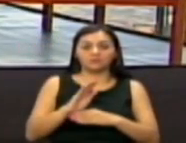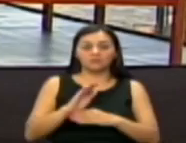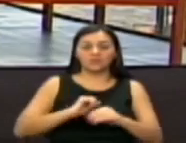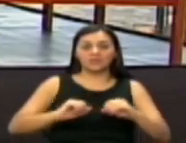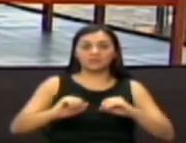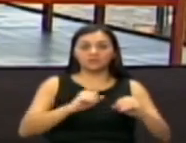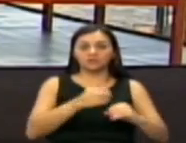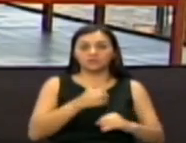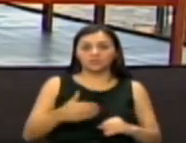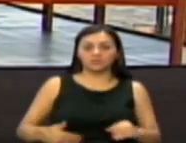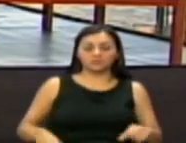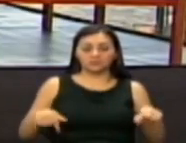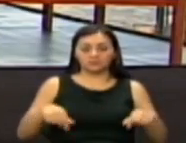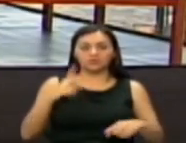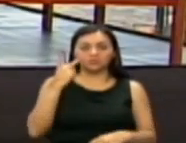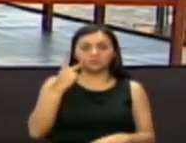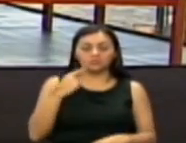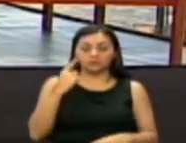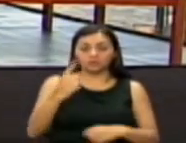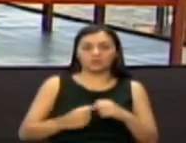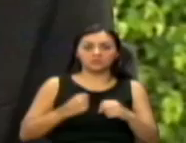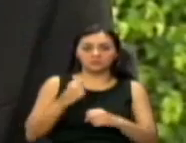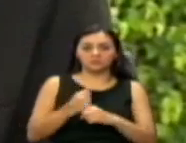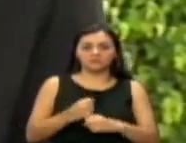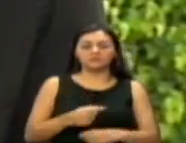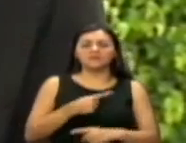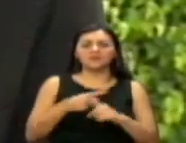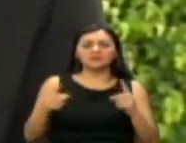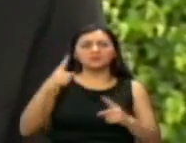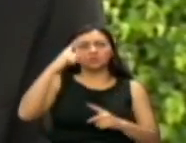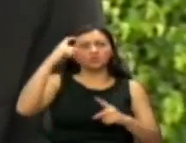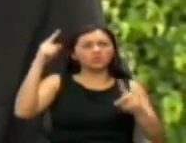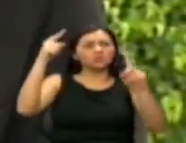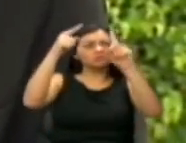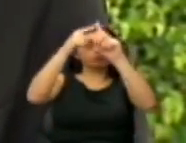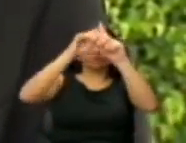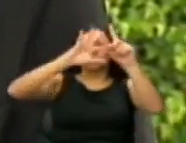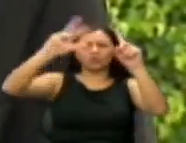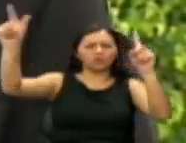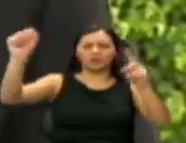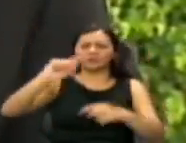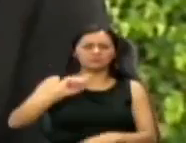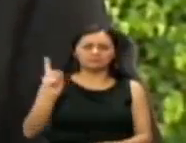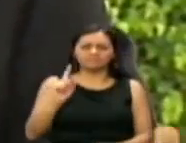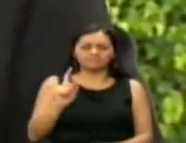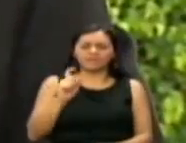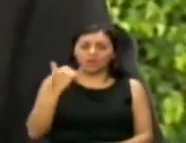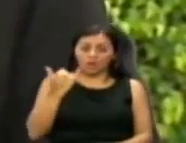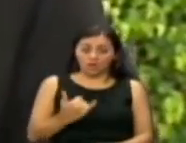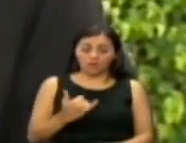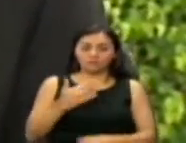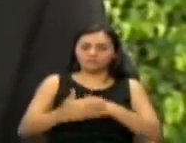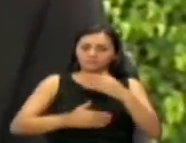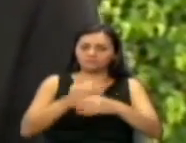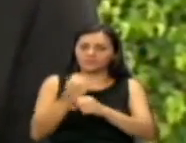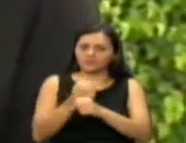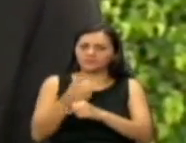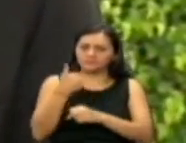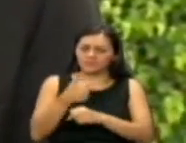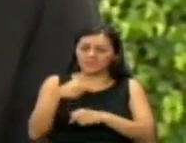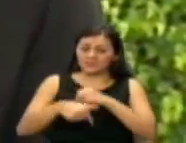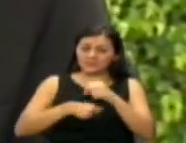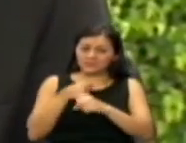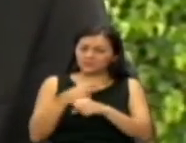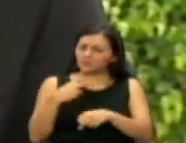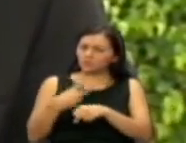como presidente en estos dos últimos años? Que nos roben todo menos la esperanza. Lo hemos hecho muy bien. Estamos ante un año durísimo. Fíjese,